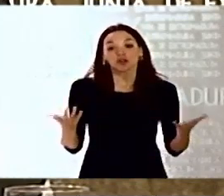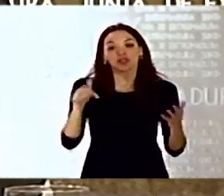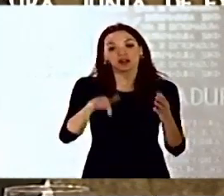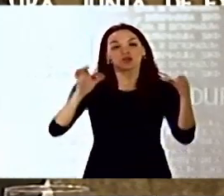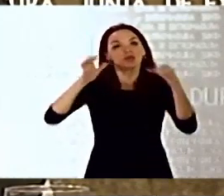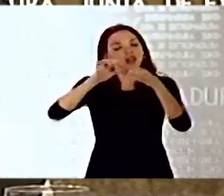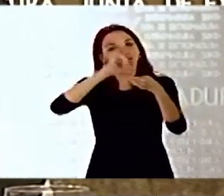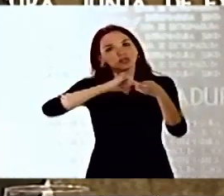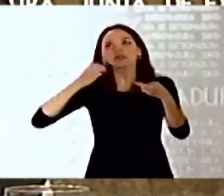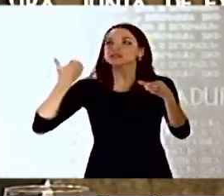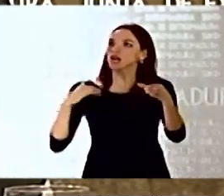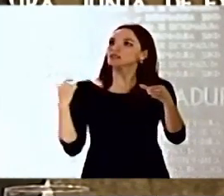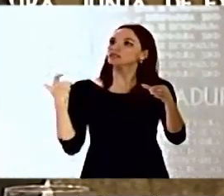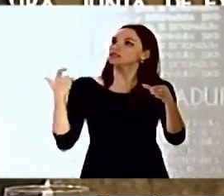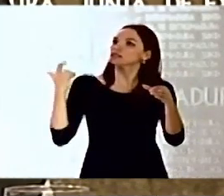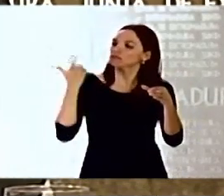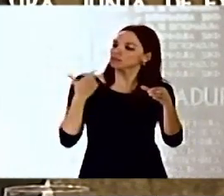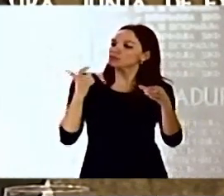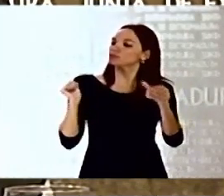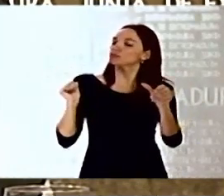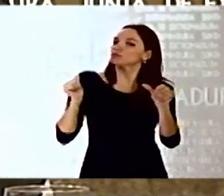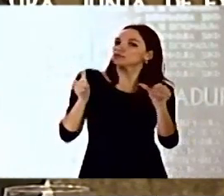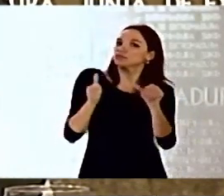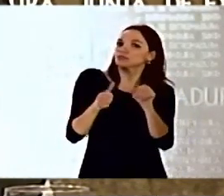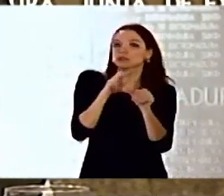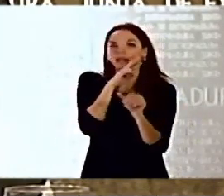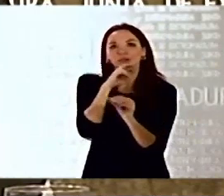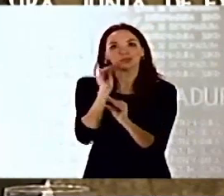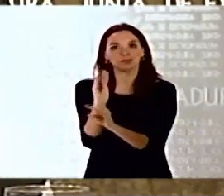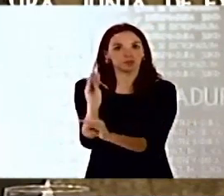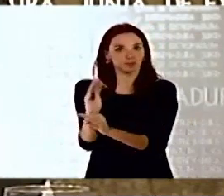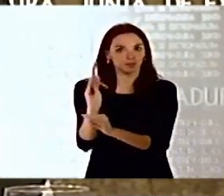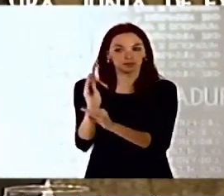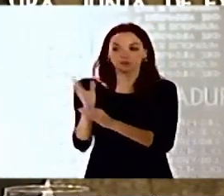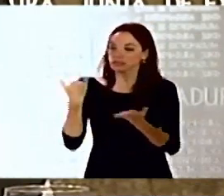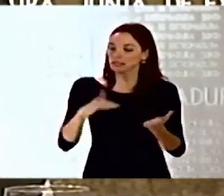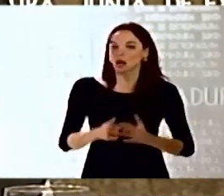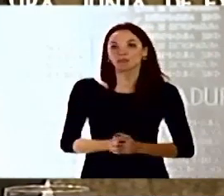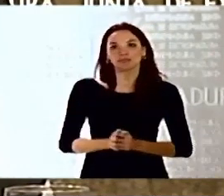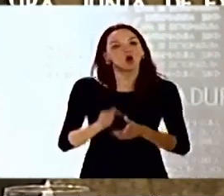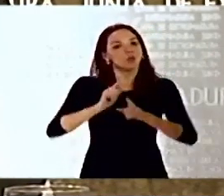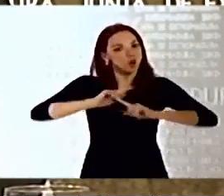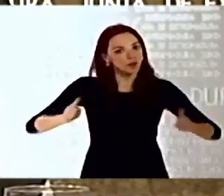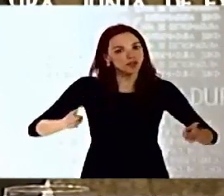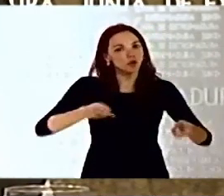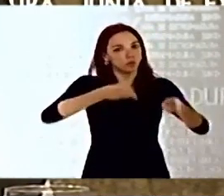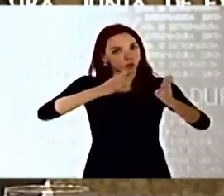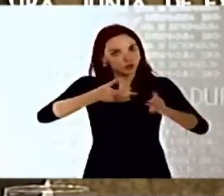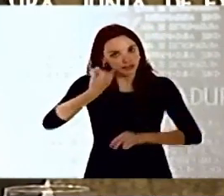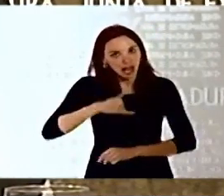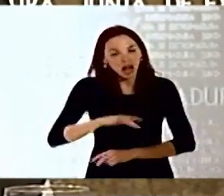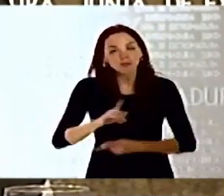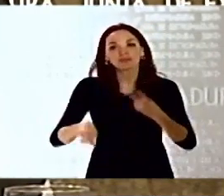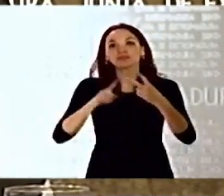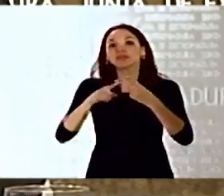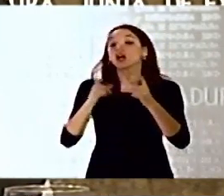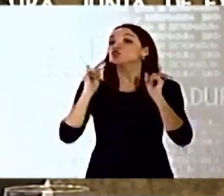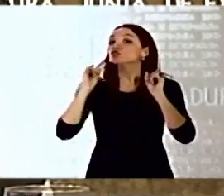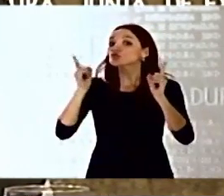trabajando ya un tiempo en esa conservación. Ya ha habido una restricción, solo se ha cazado